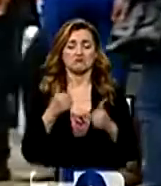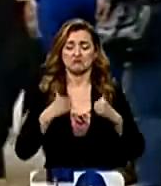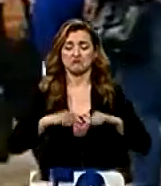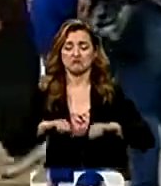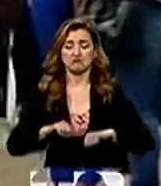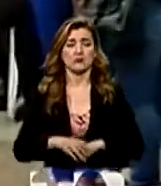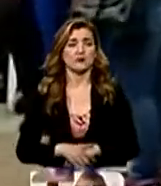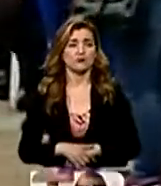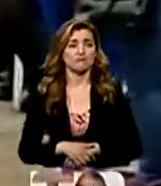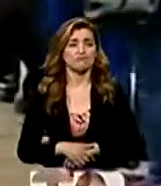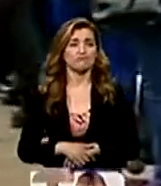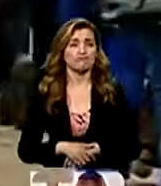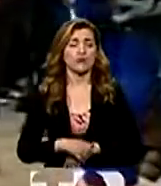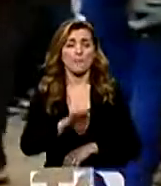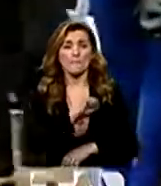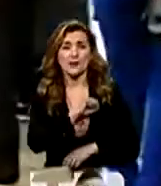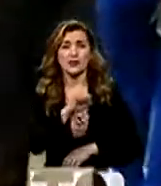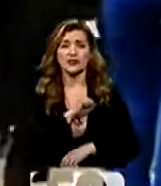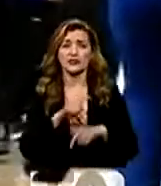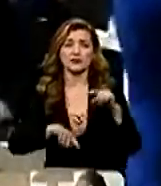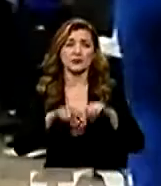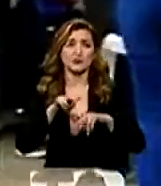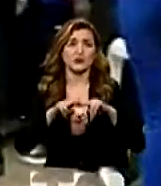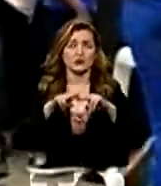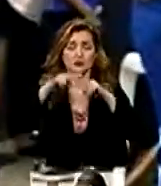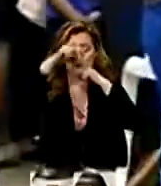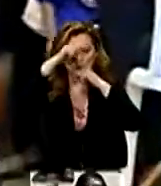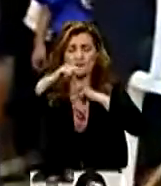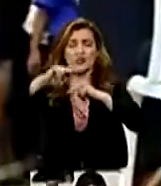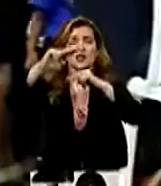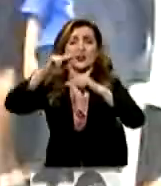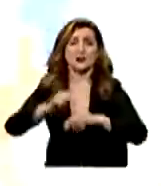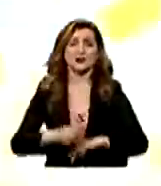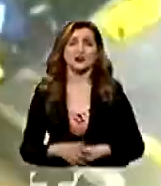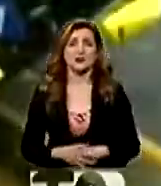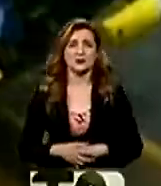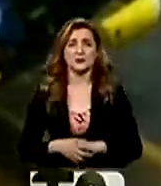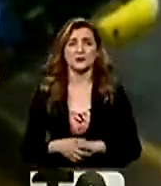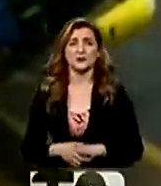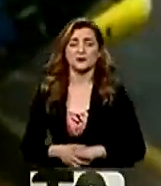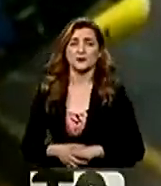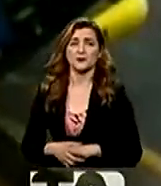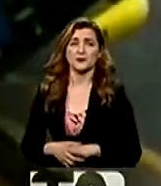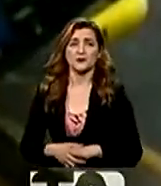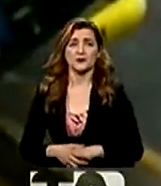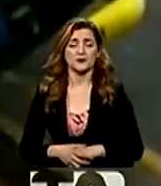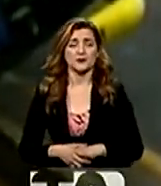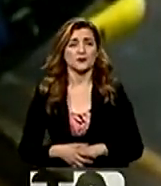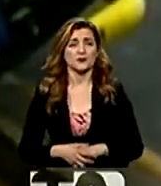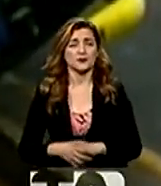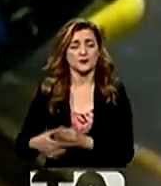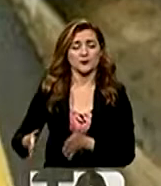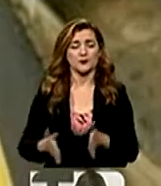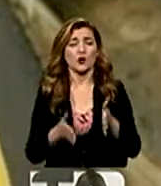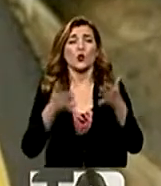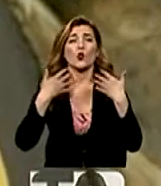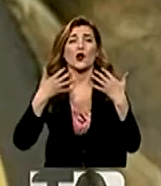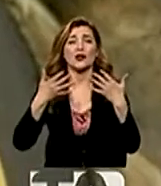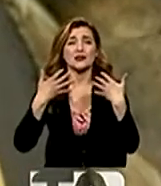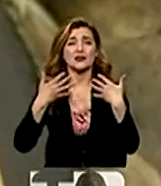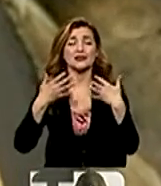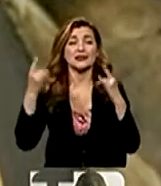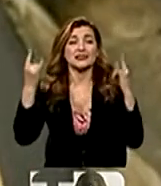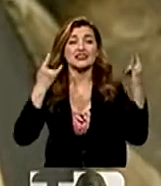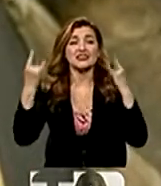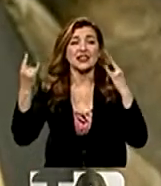medio del dolor, los colegas de los taxistas rindieron homenaje a sus camaradas. Mientras tanto, en un tramo de la vía Guayaquil-Salinas,